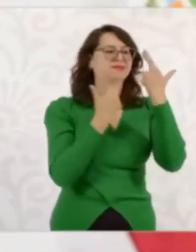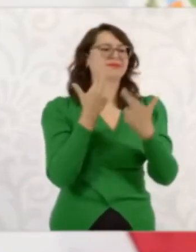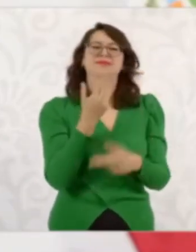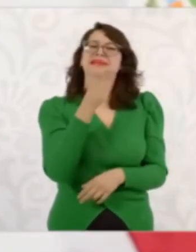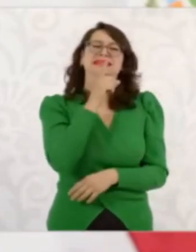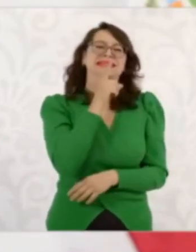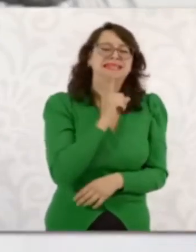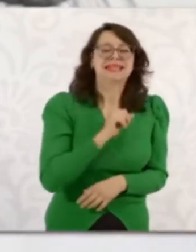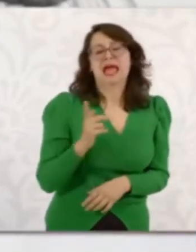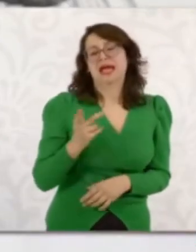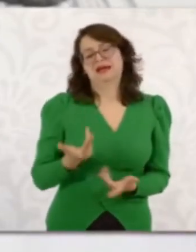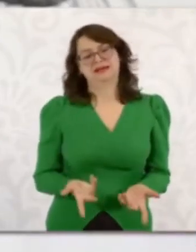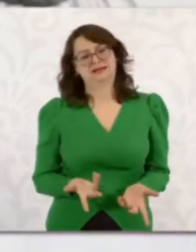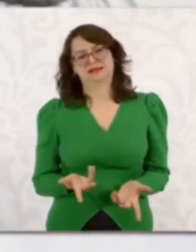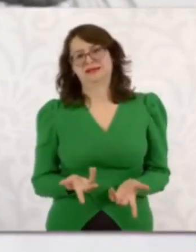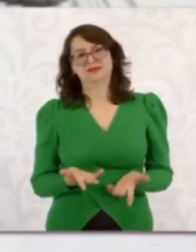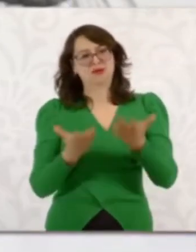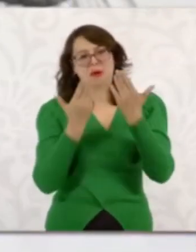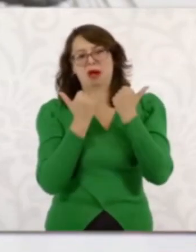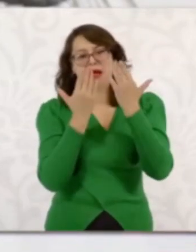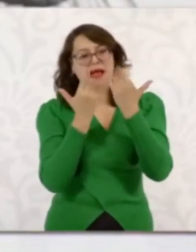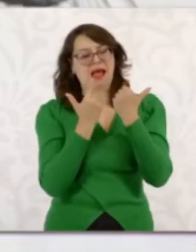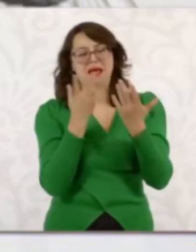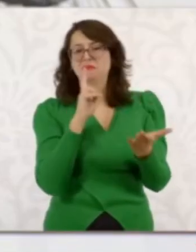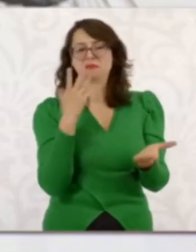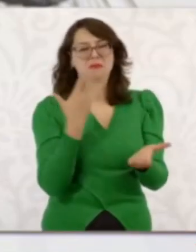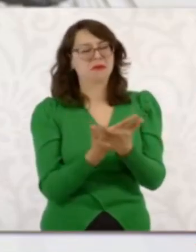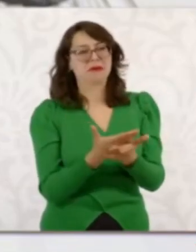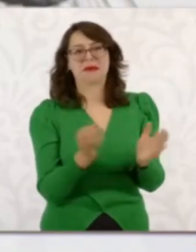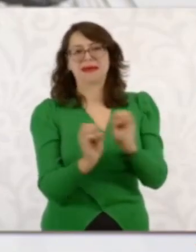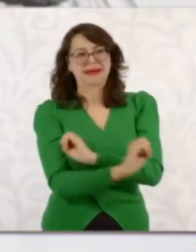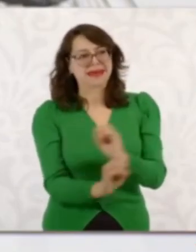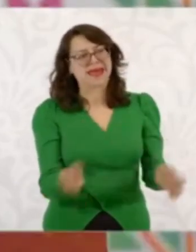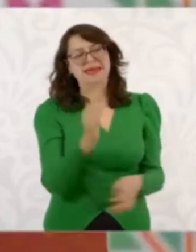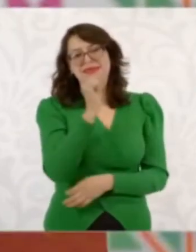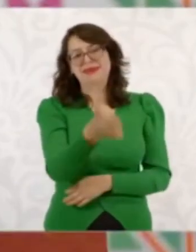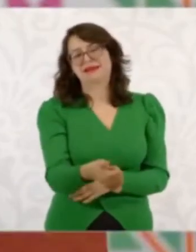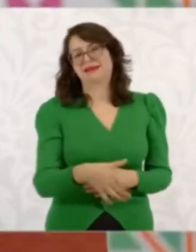no existieron, ni siquiera fueron reconocidas como tales.